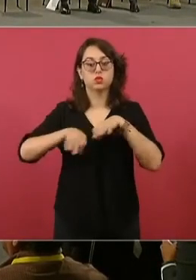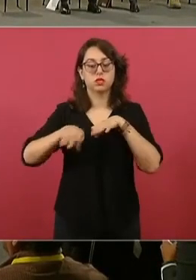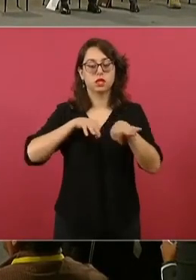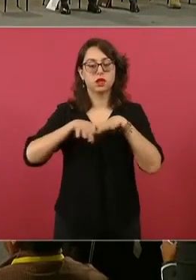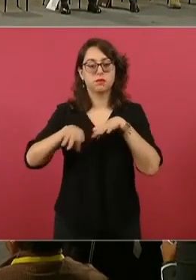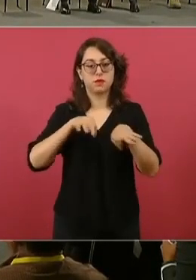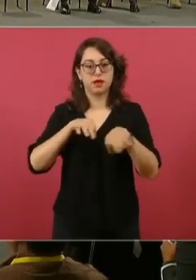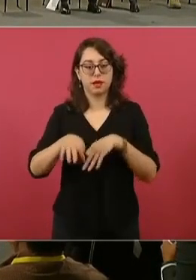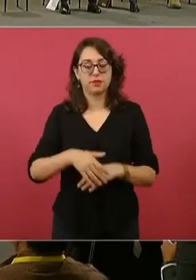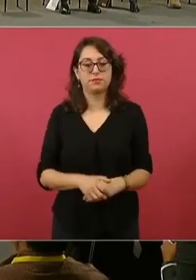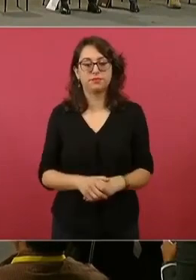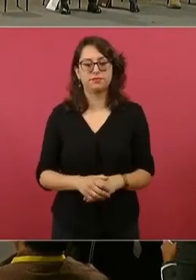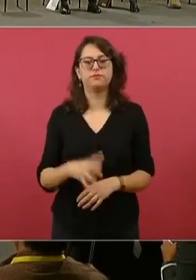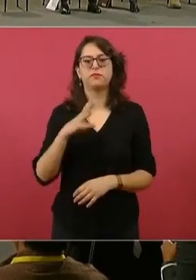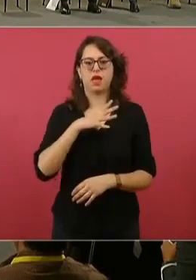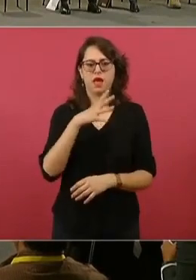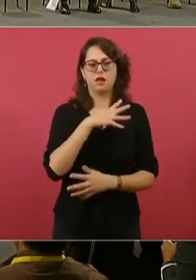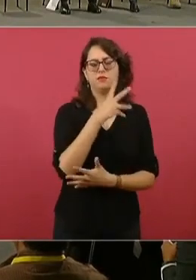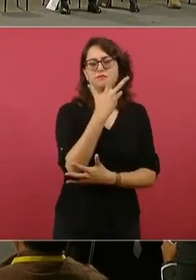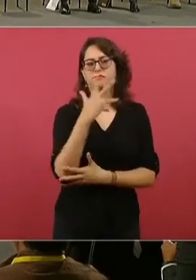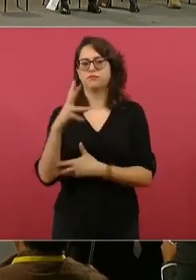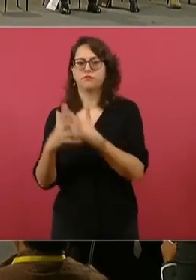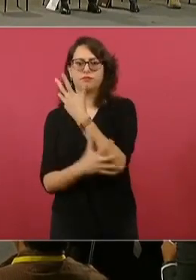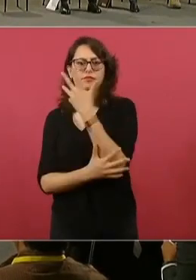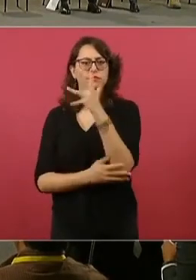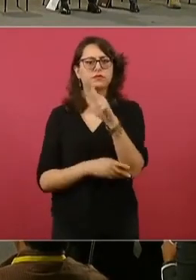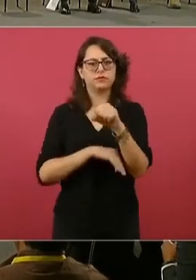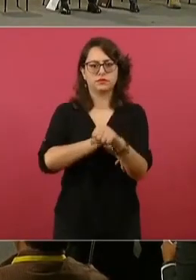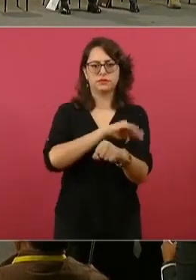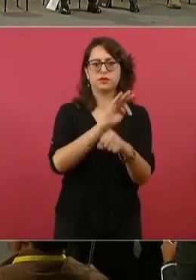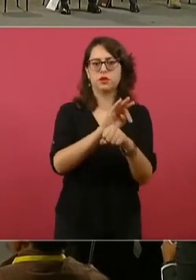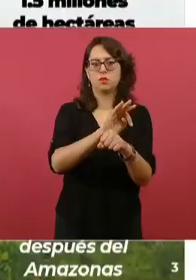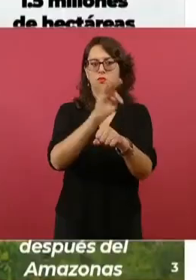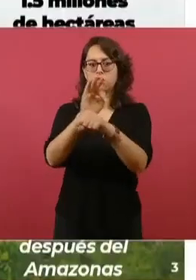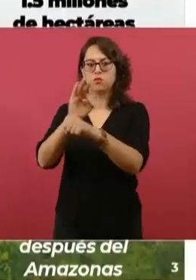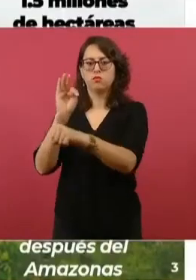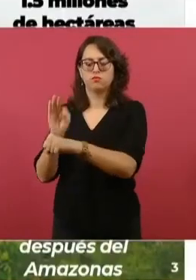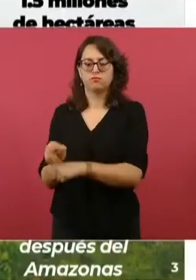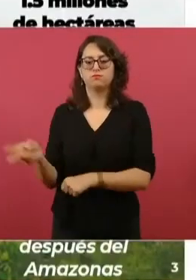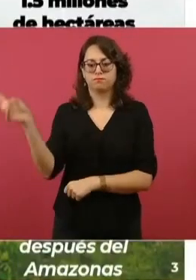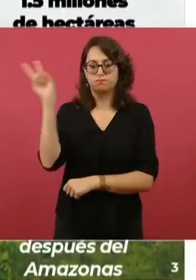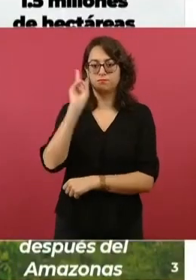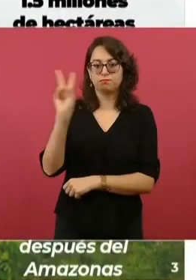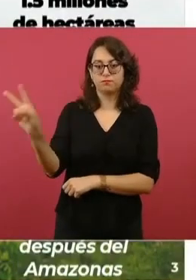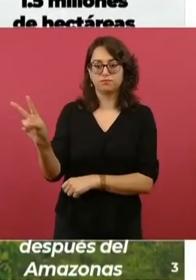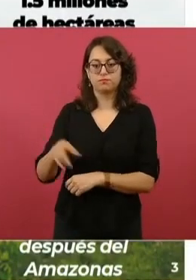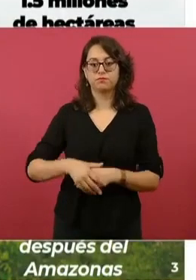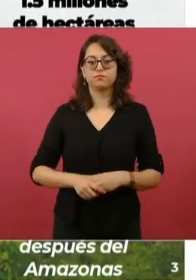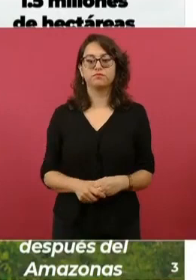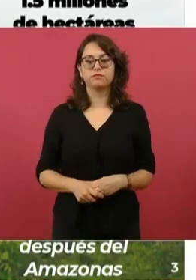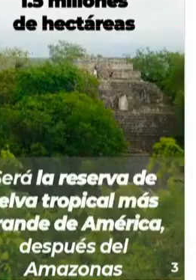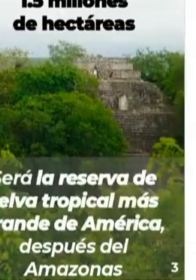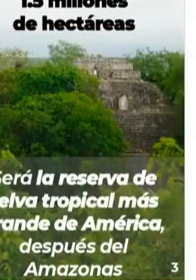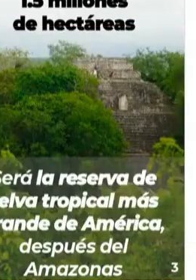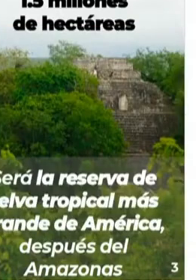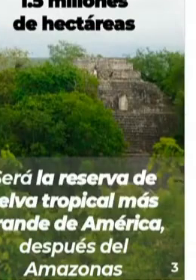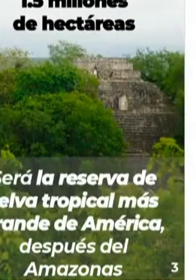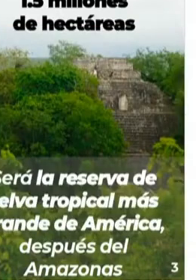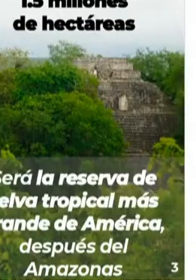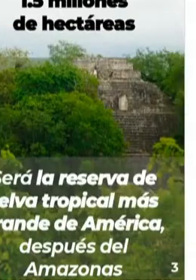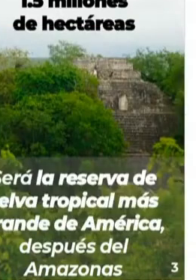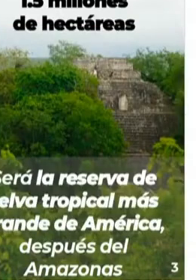creación de áreas naturales protegidas que coadyudan también a lo que es la conservación y el cuidado ambiental.